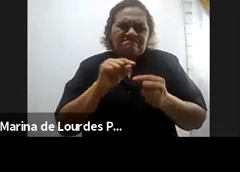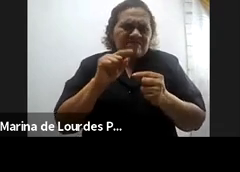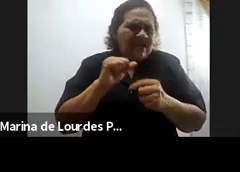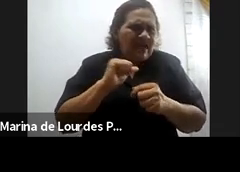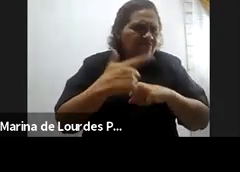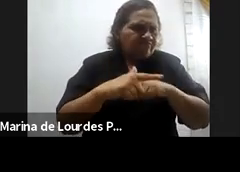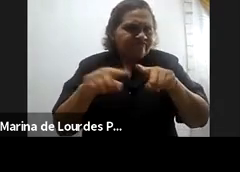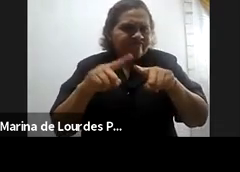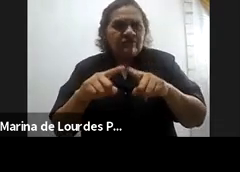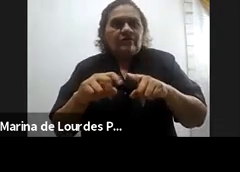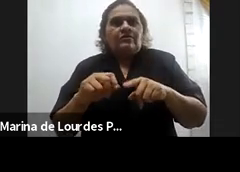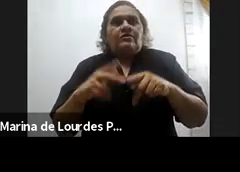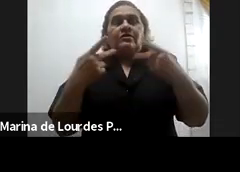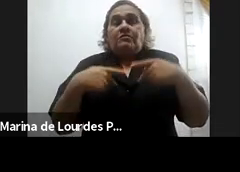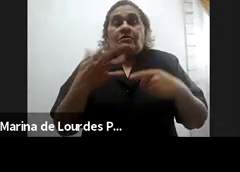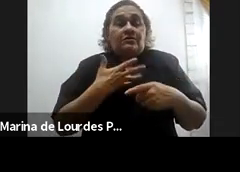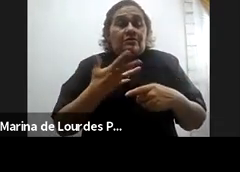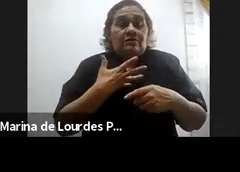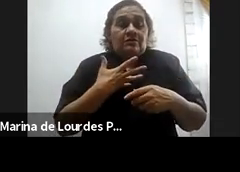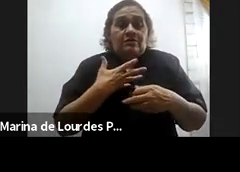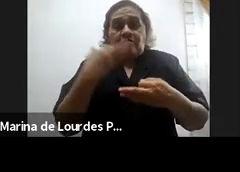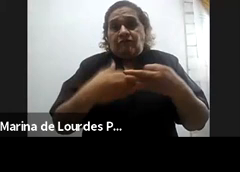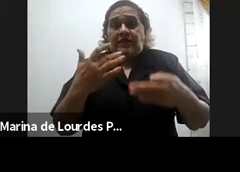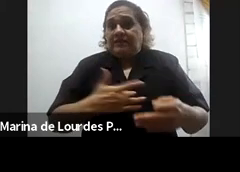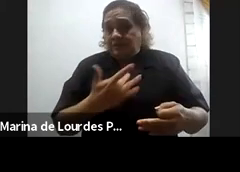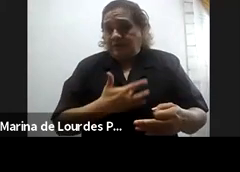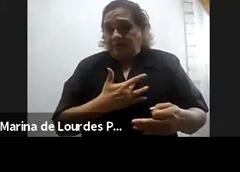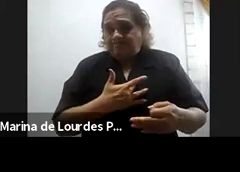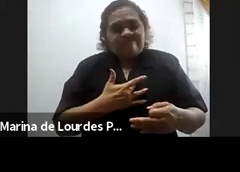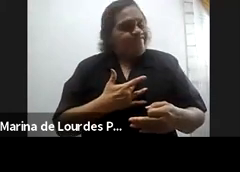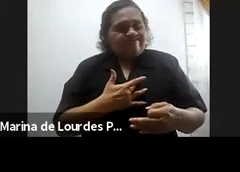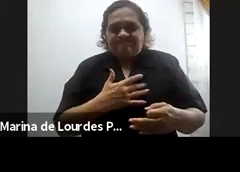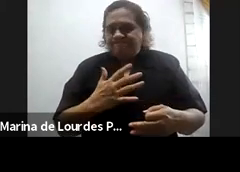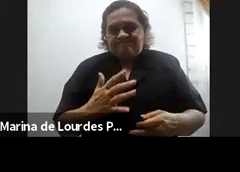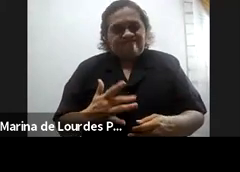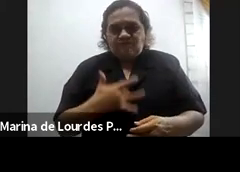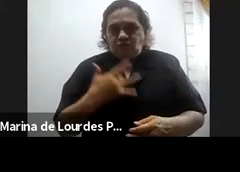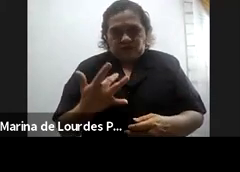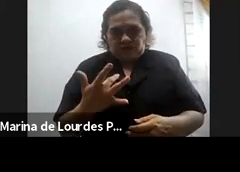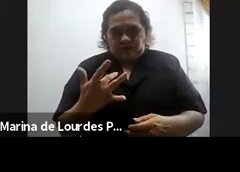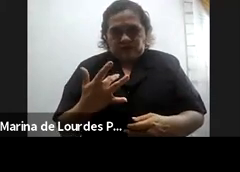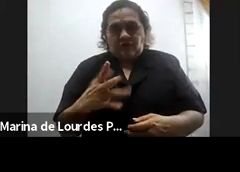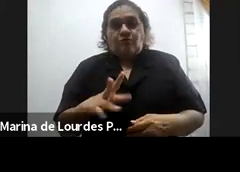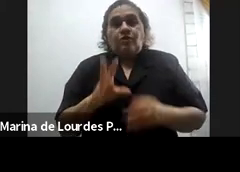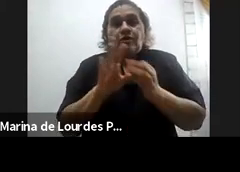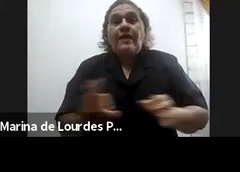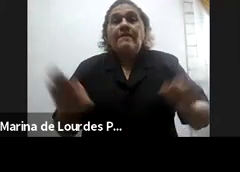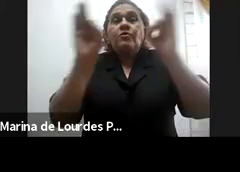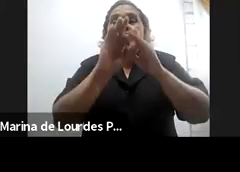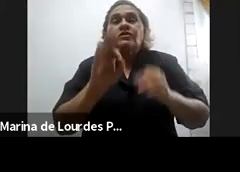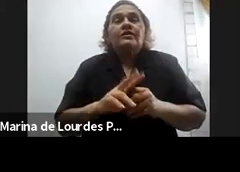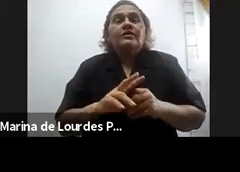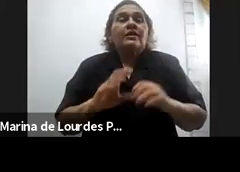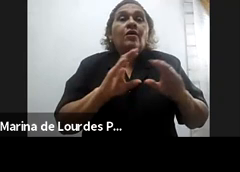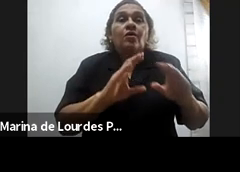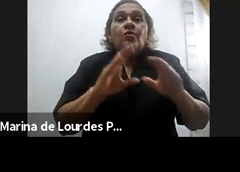la persona que tiene neuropatía o falta de sensibilidad no la siente. Entonces, por eso es muy importante evitar estas situaciones